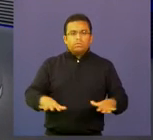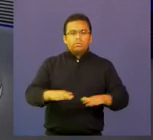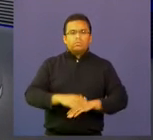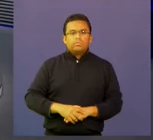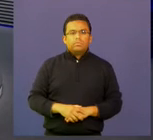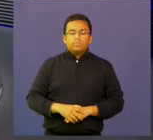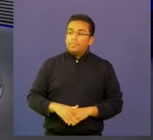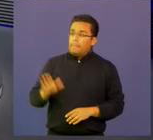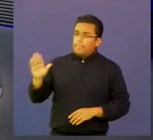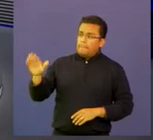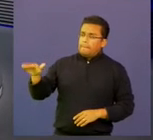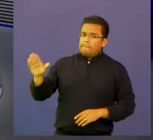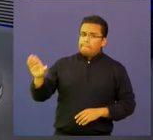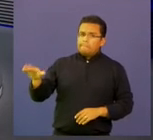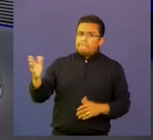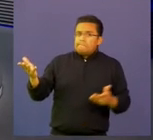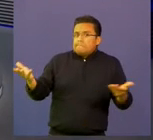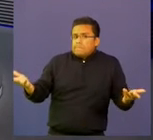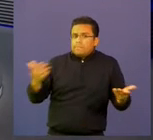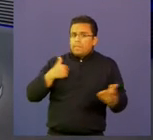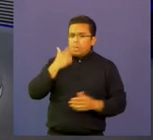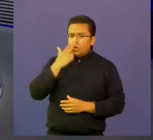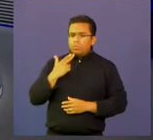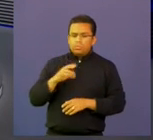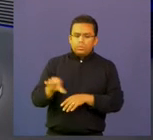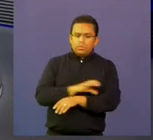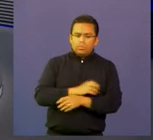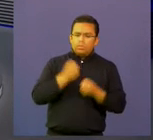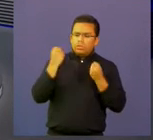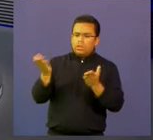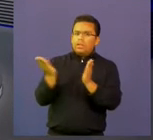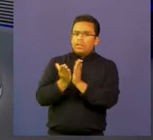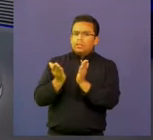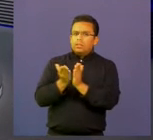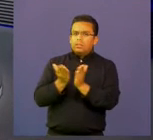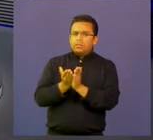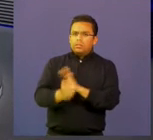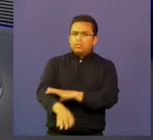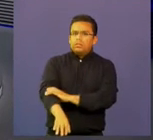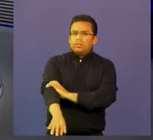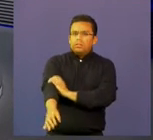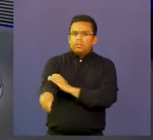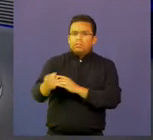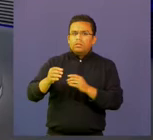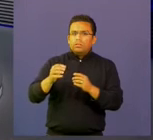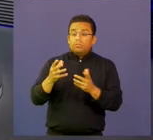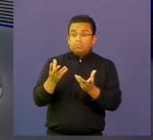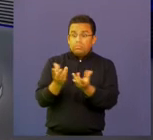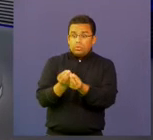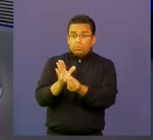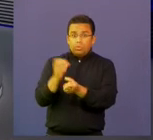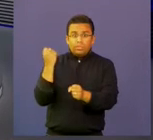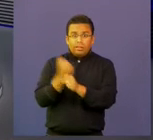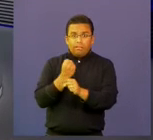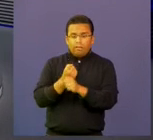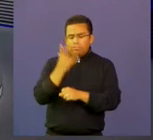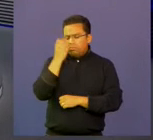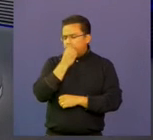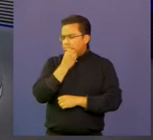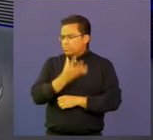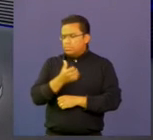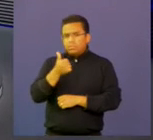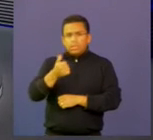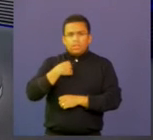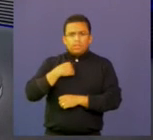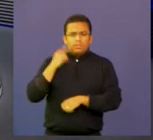y ese es el compromiso de nosotros como Computadores para Educar. En Computadores para Educar hay gente maravillosa, trabajando